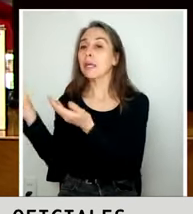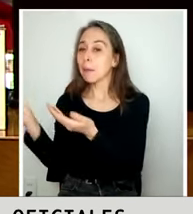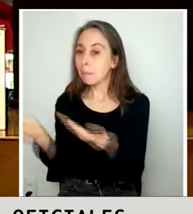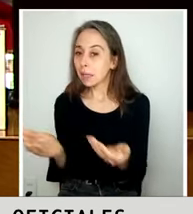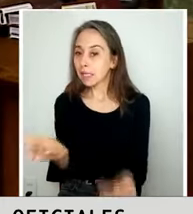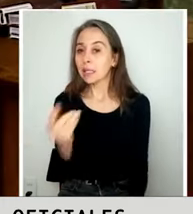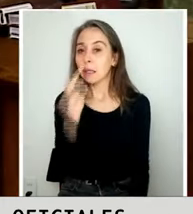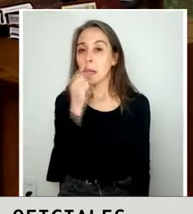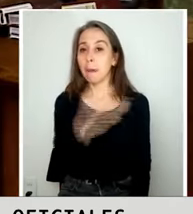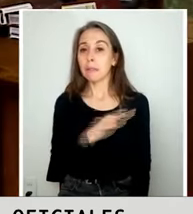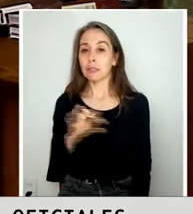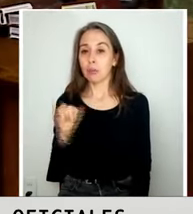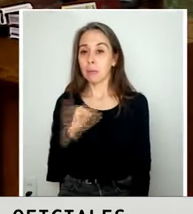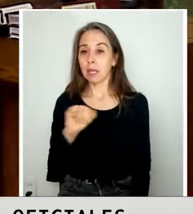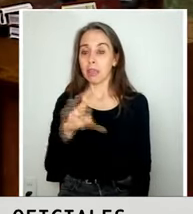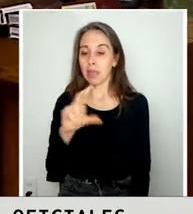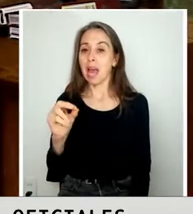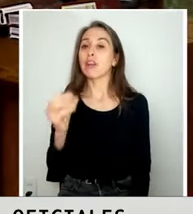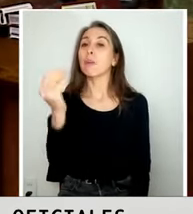bienvenido